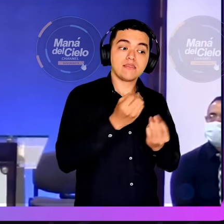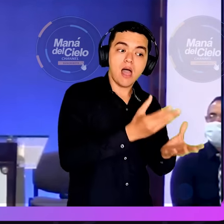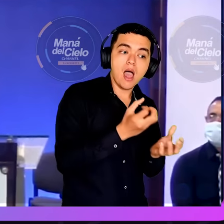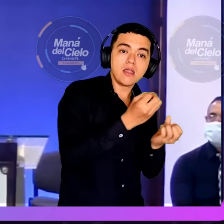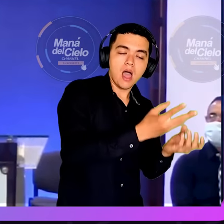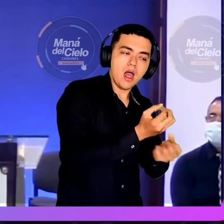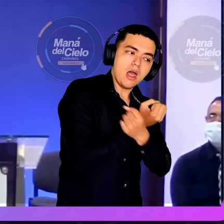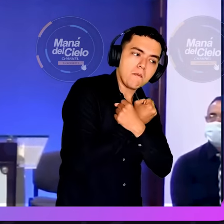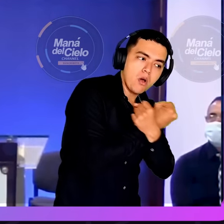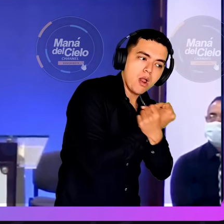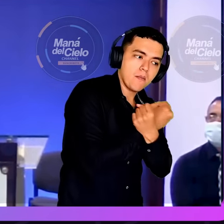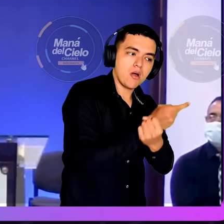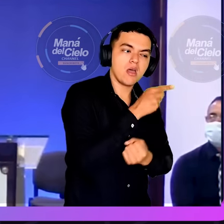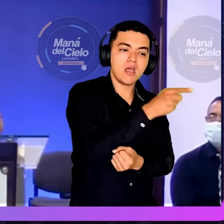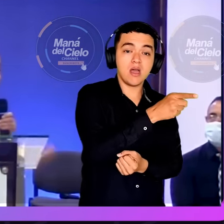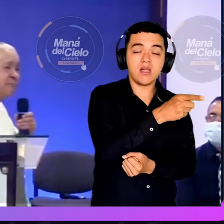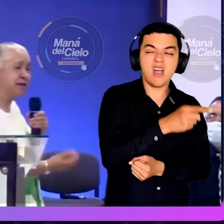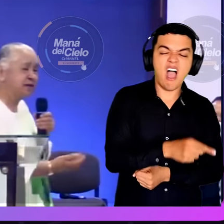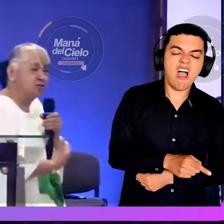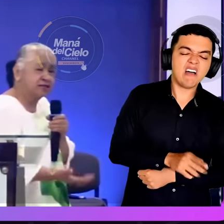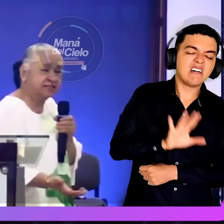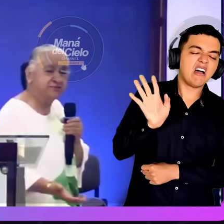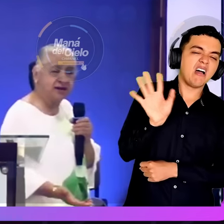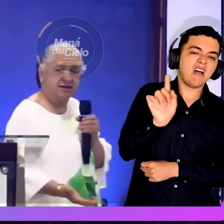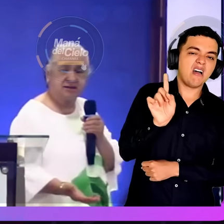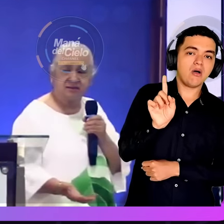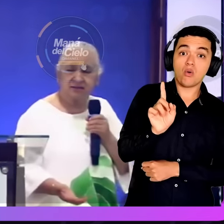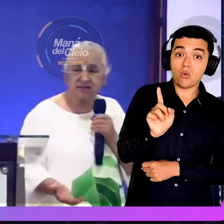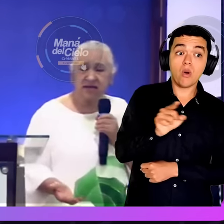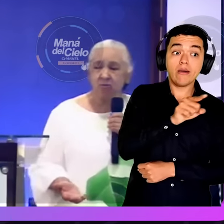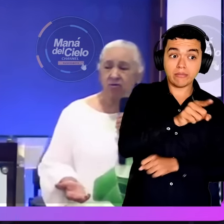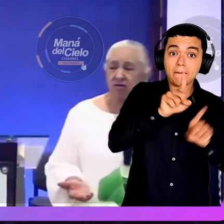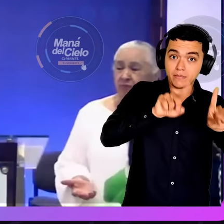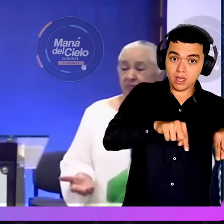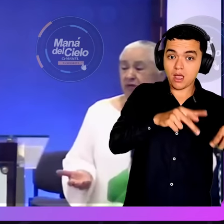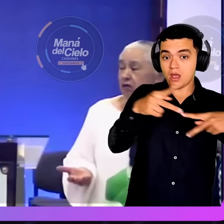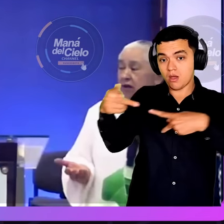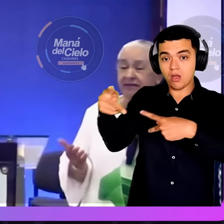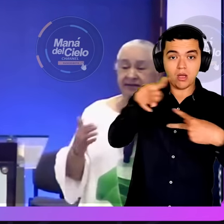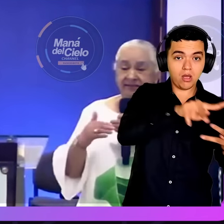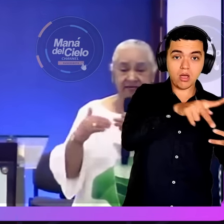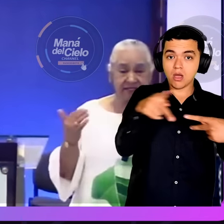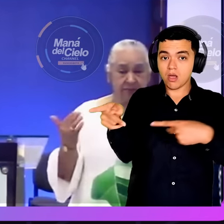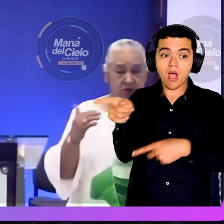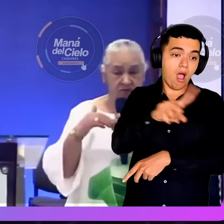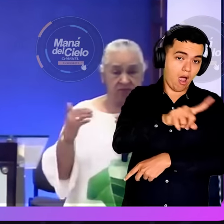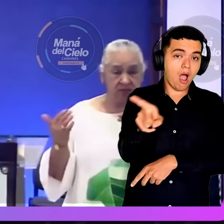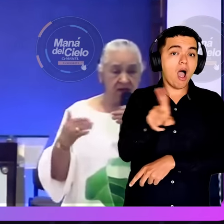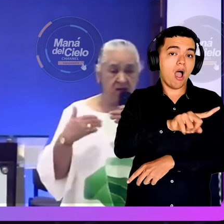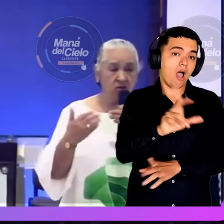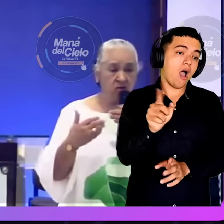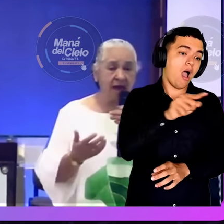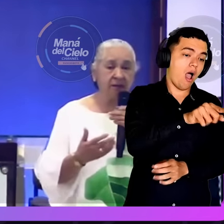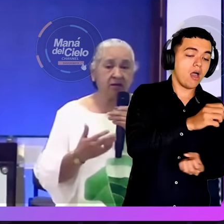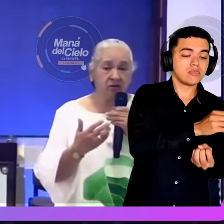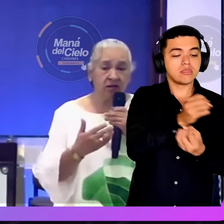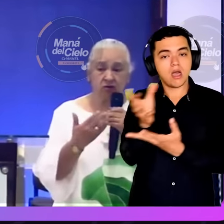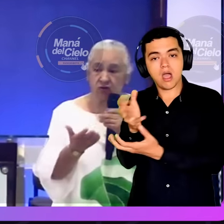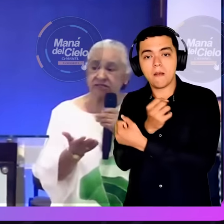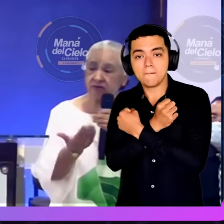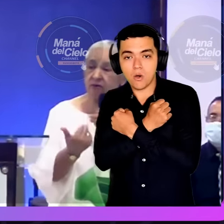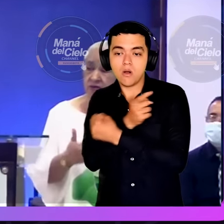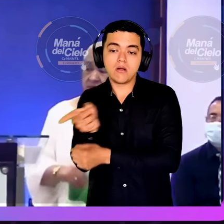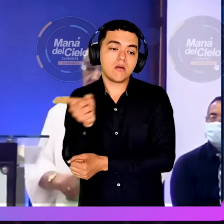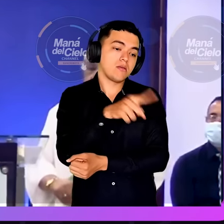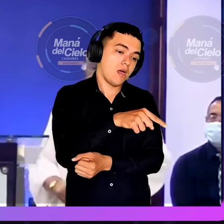de que una persona ame y no reciba. Sí, el amor, por ejemplo, en el hogar tiene que ser recíproco. El uno da, pero el